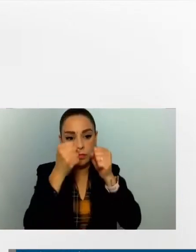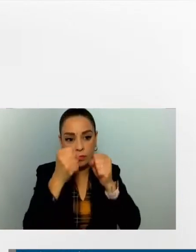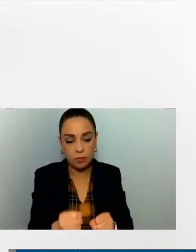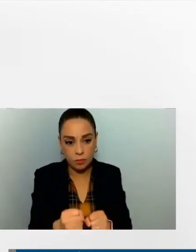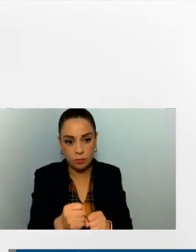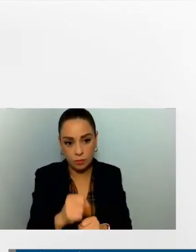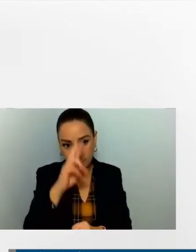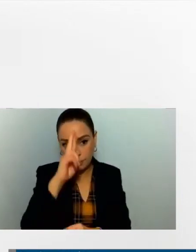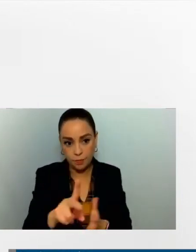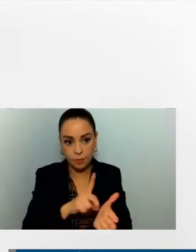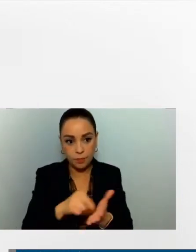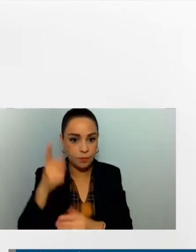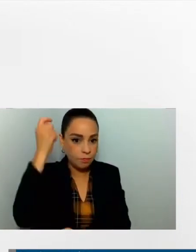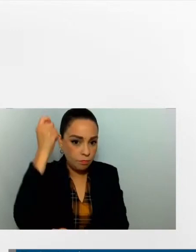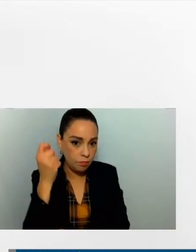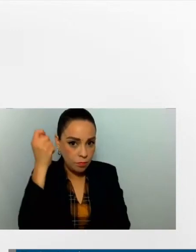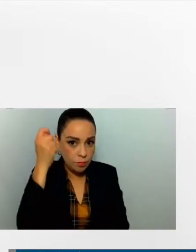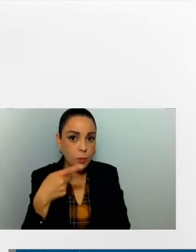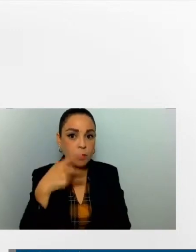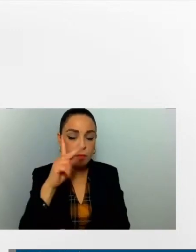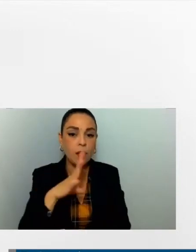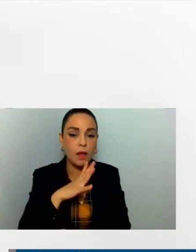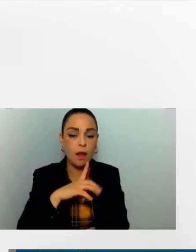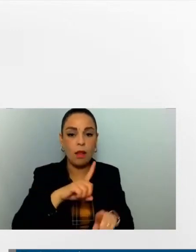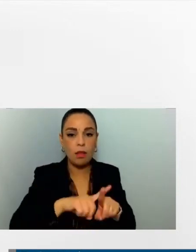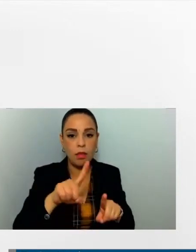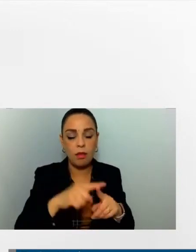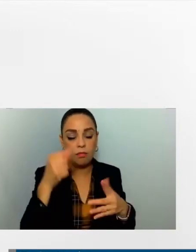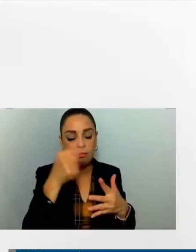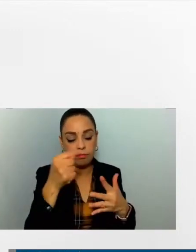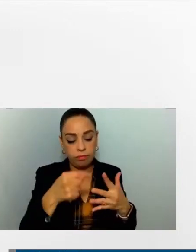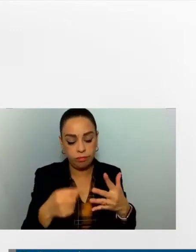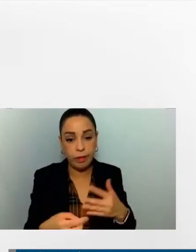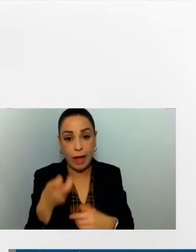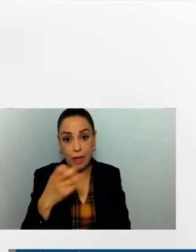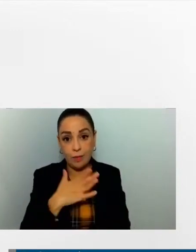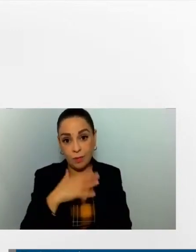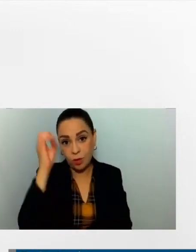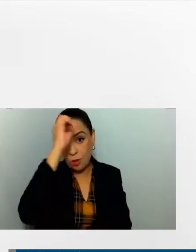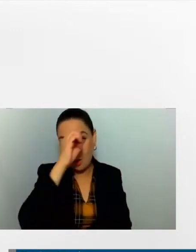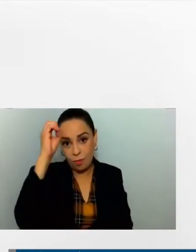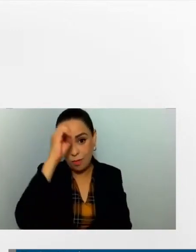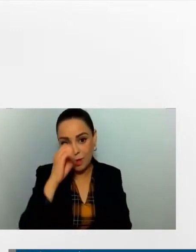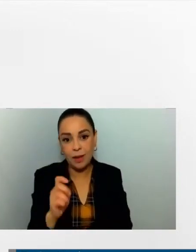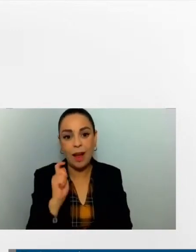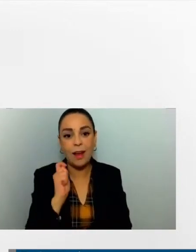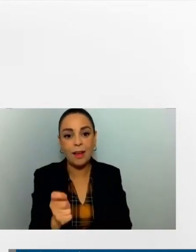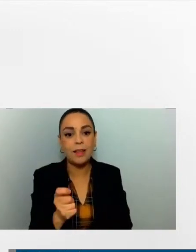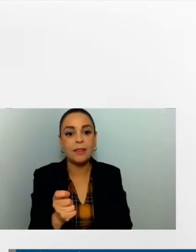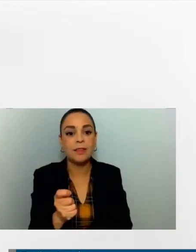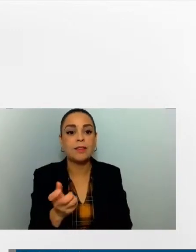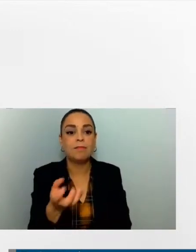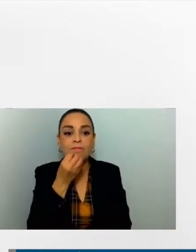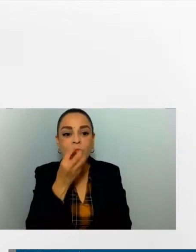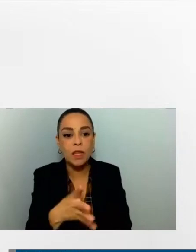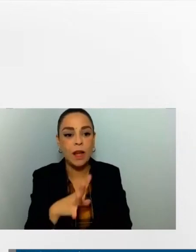ser trasladado a muchas materias y creo que esto es lo bonito, digamos, jurisdiccionalmente de los cuadernos